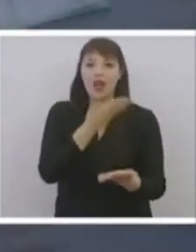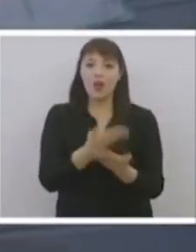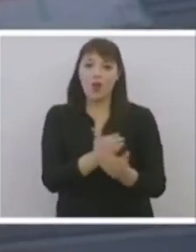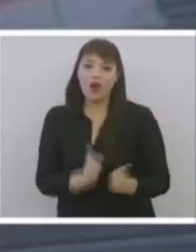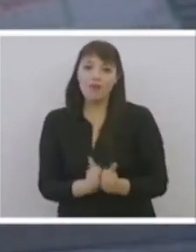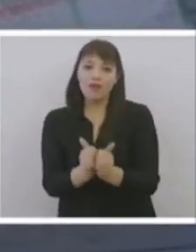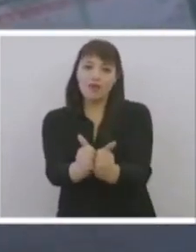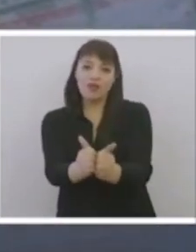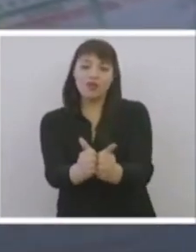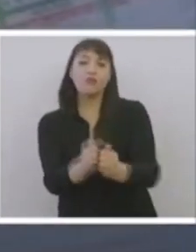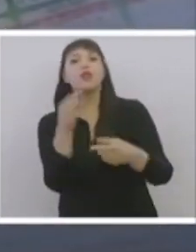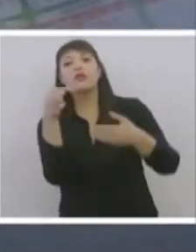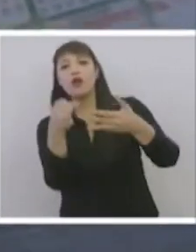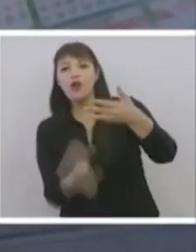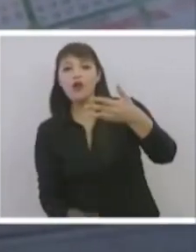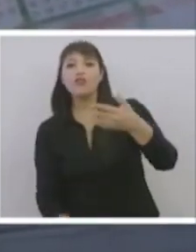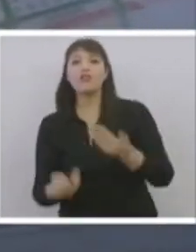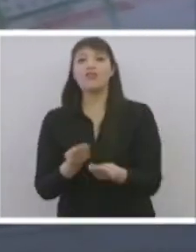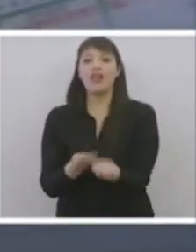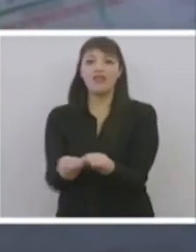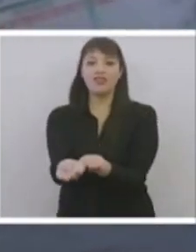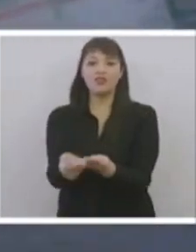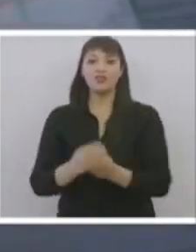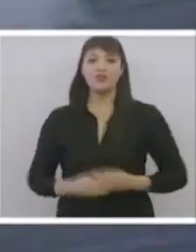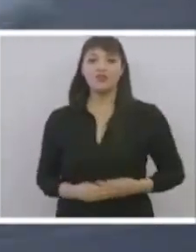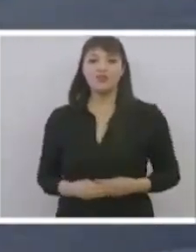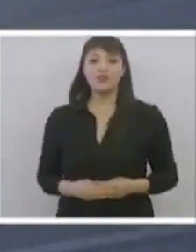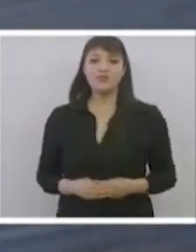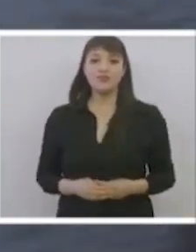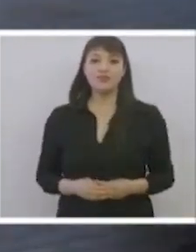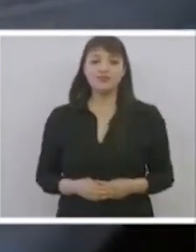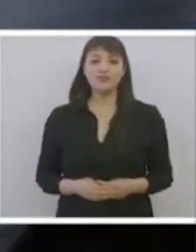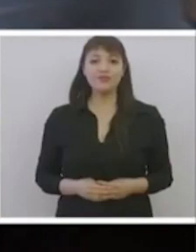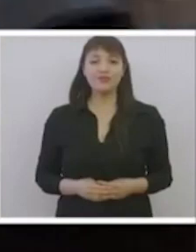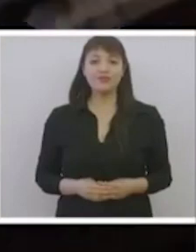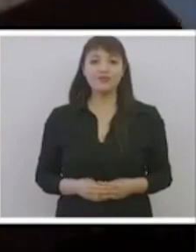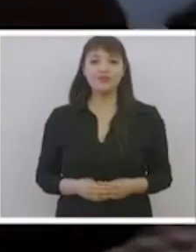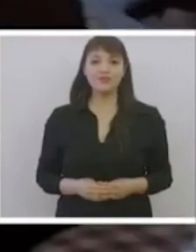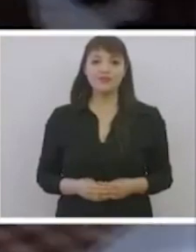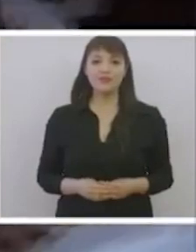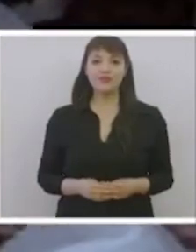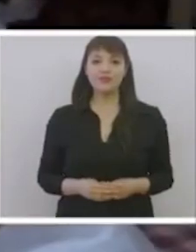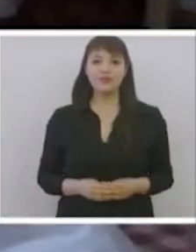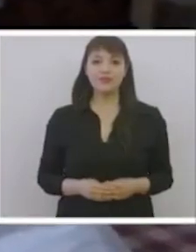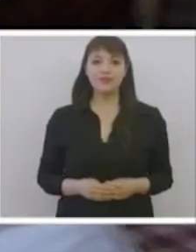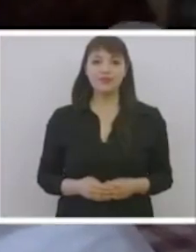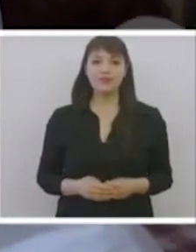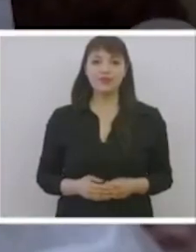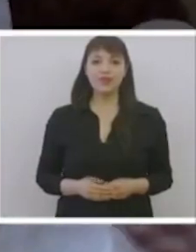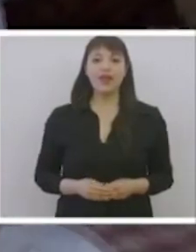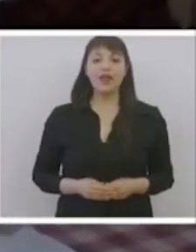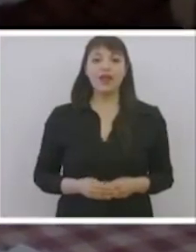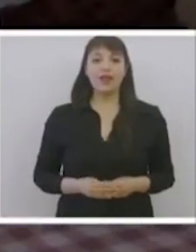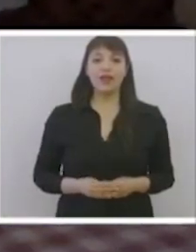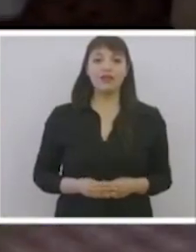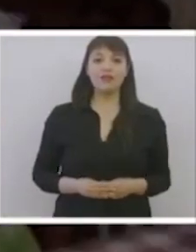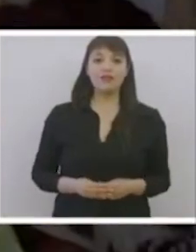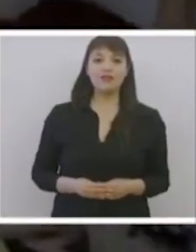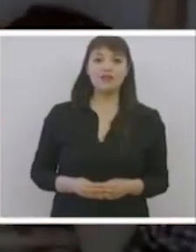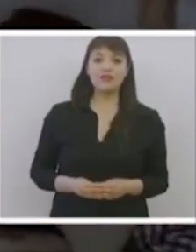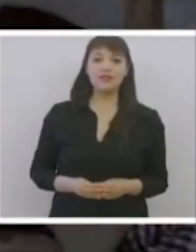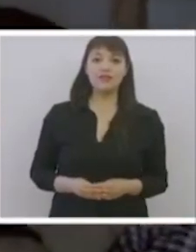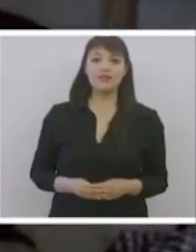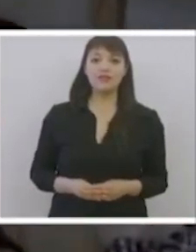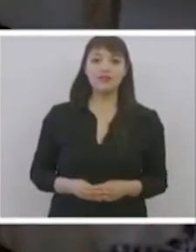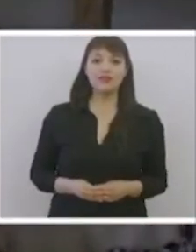cuidado, que principalmente en grados de dependencia, que también lo podemos ver en las imágenes que están mostrando, pero también a las personas